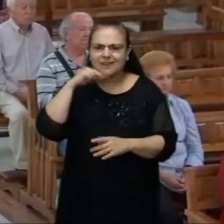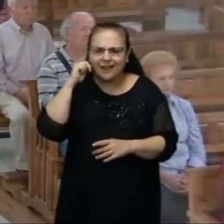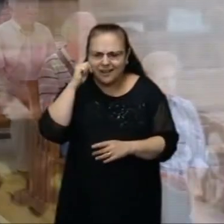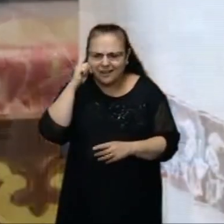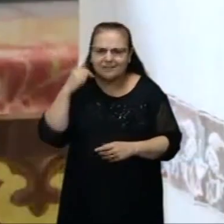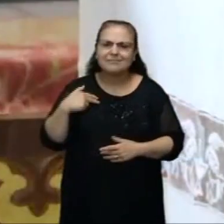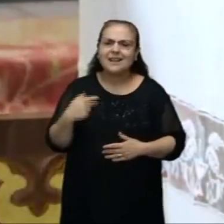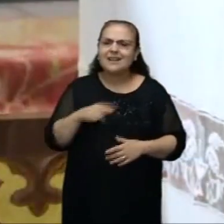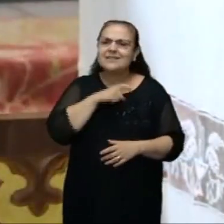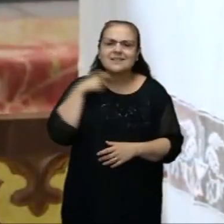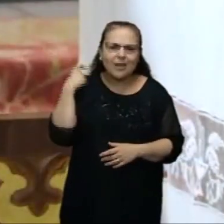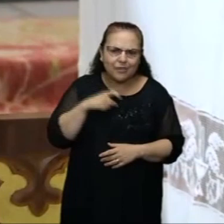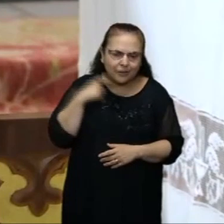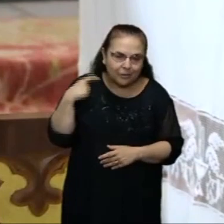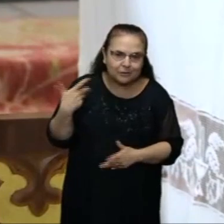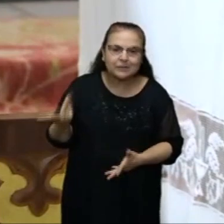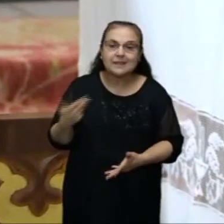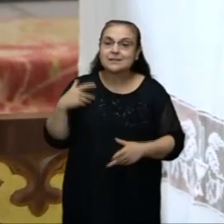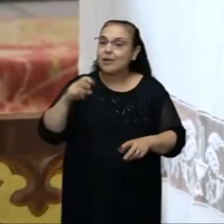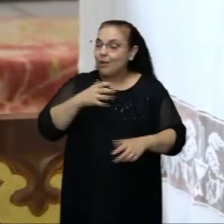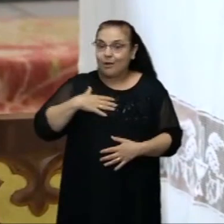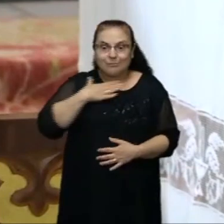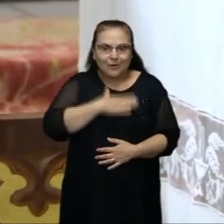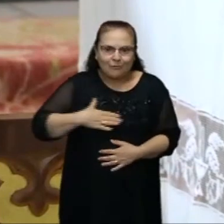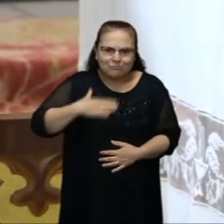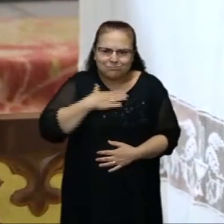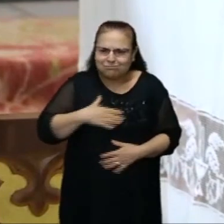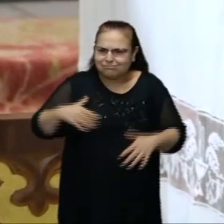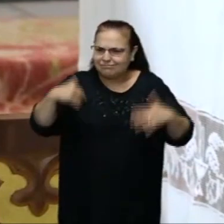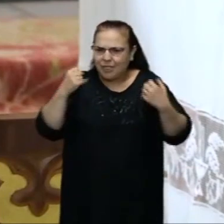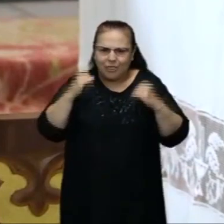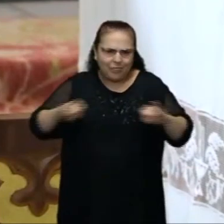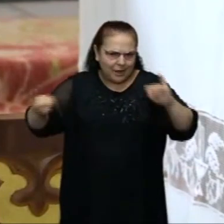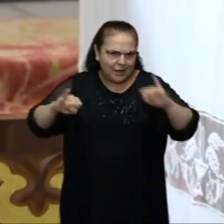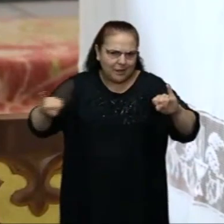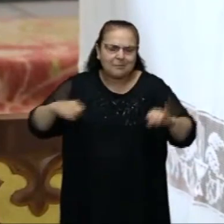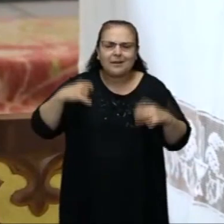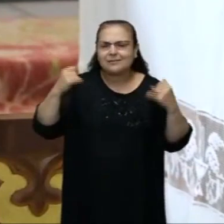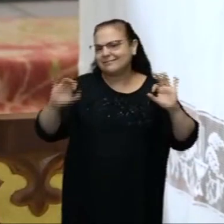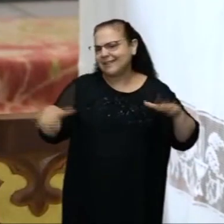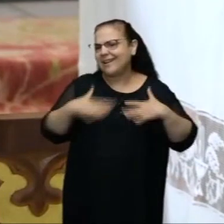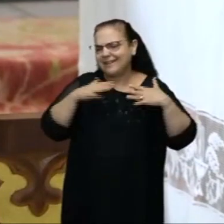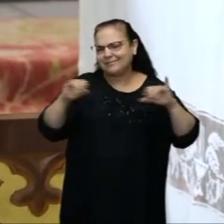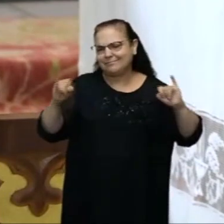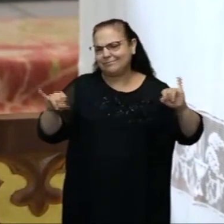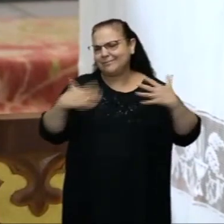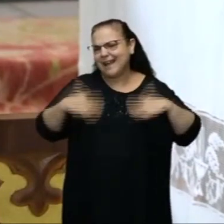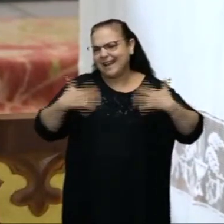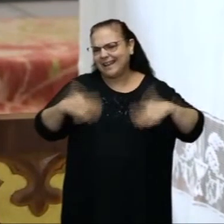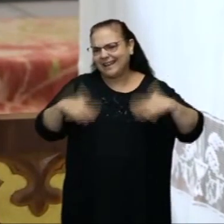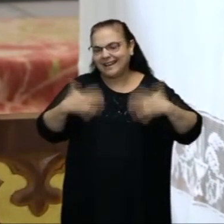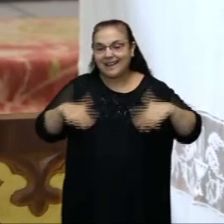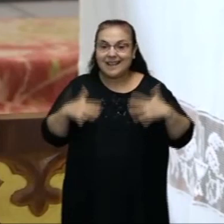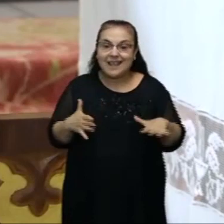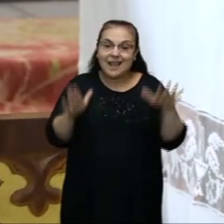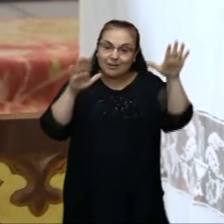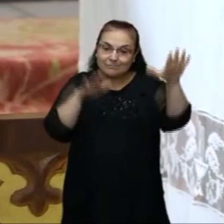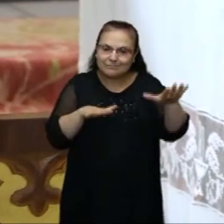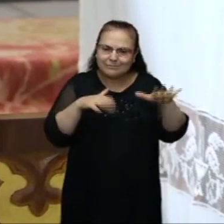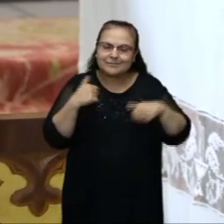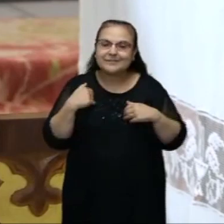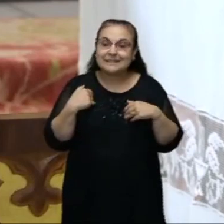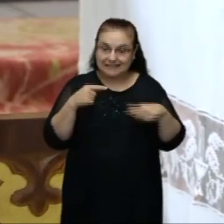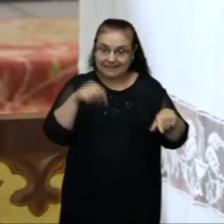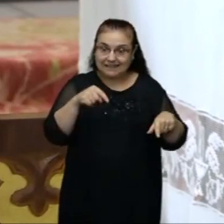levitas y los demás repatriados celebraron con alegría la dedicación de este templo de Dios. Con motivo de